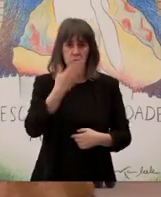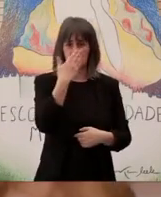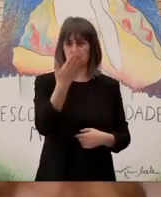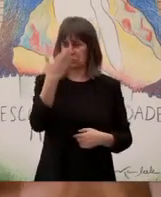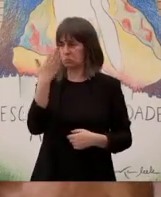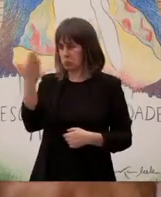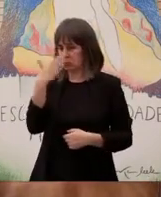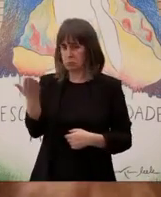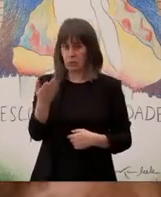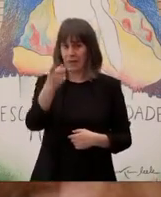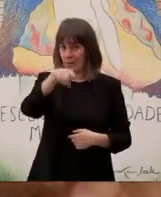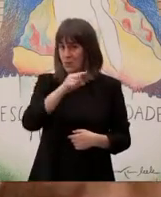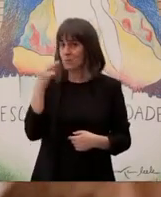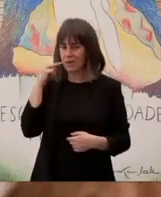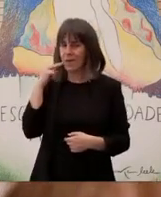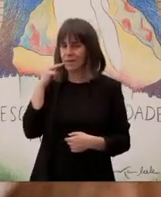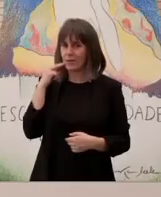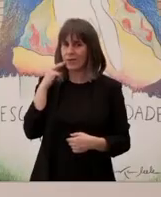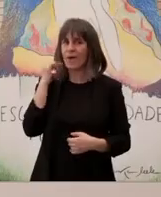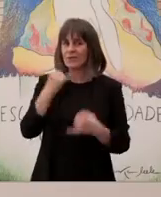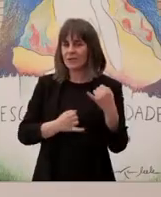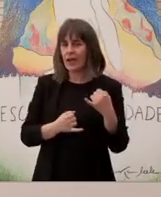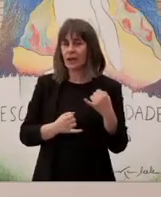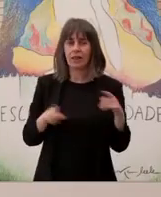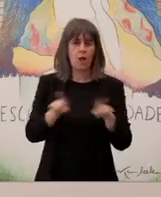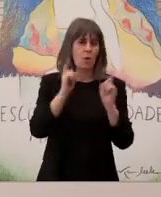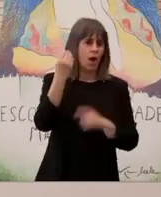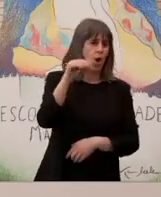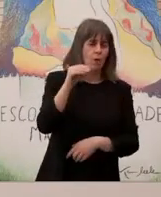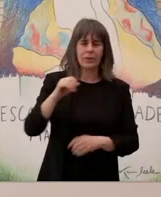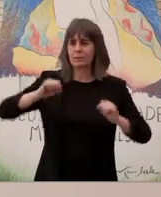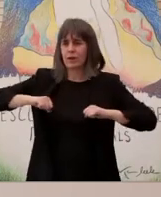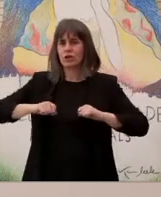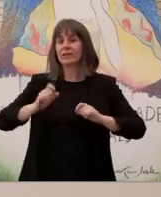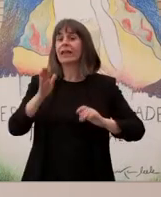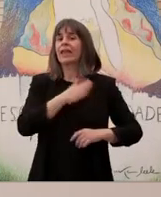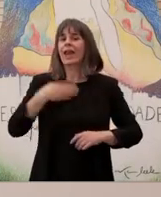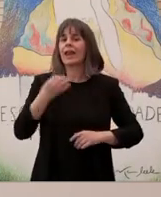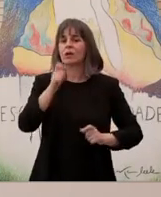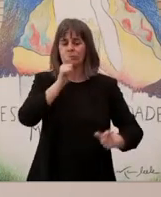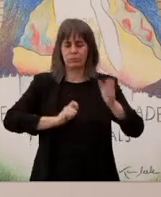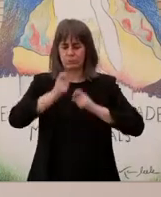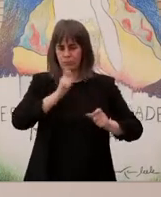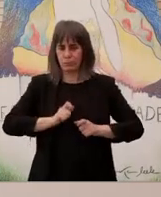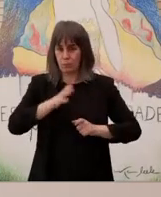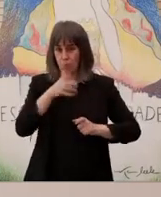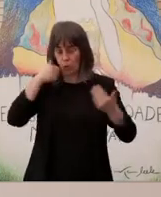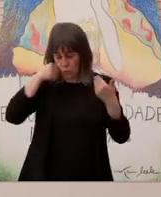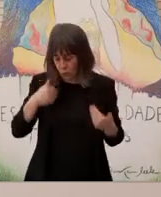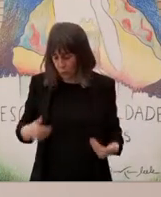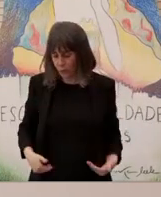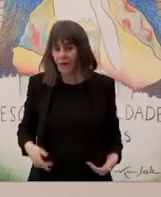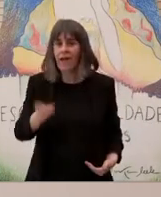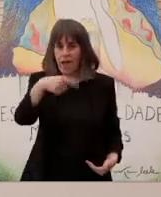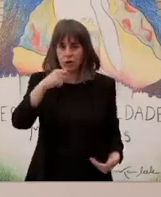efectivamente qué ocurren desde nuevas hasta mayores primero intentar insultarnos por lo físico como si ellos no tuvieran físico vaya